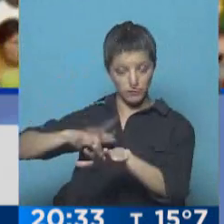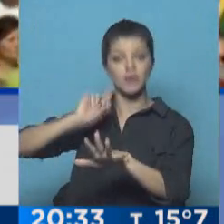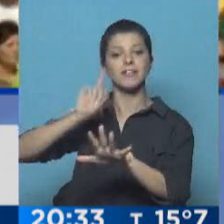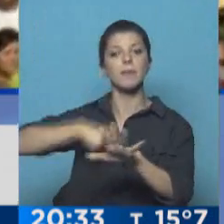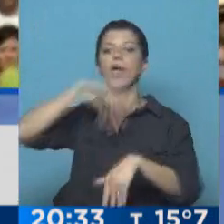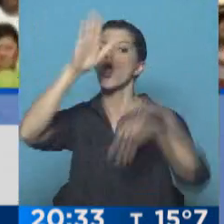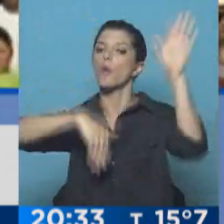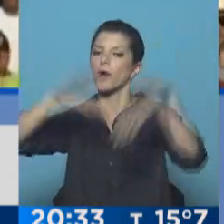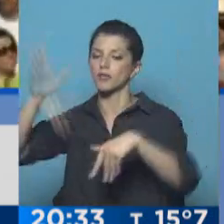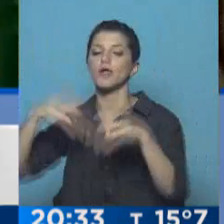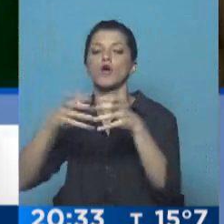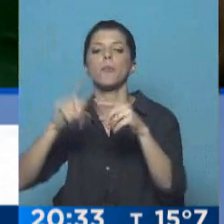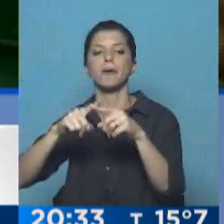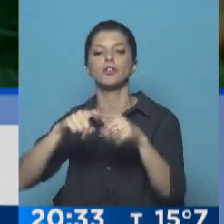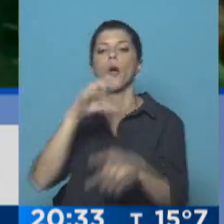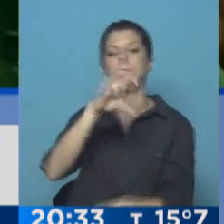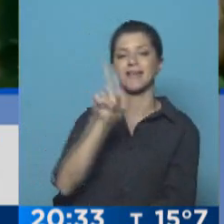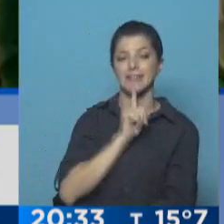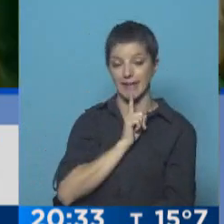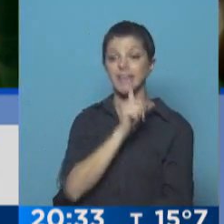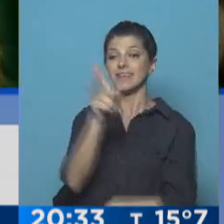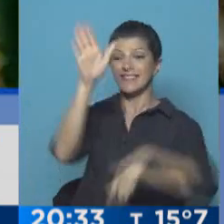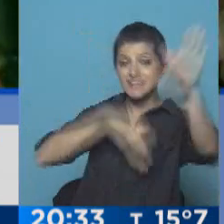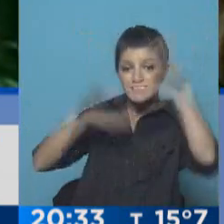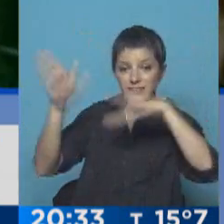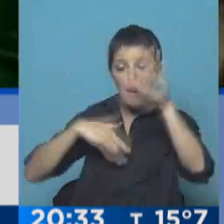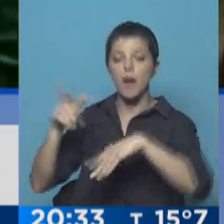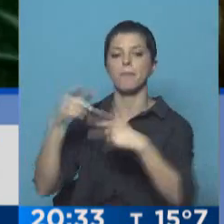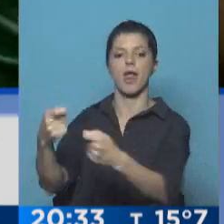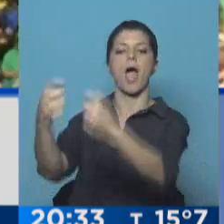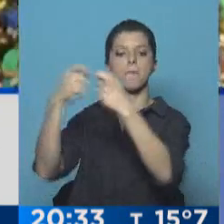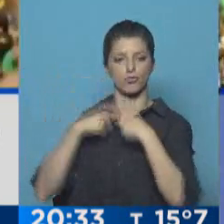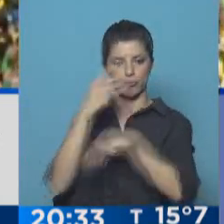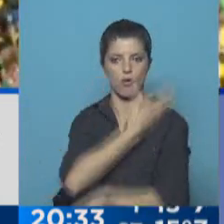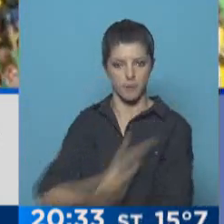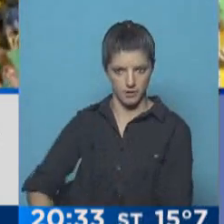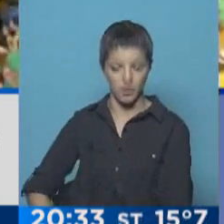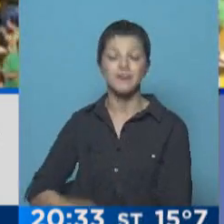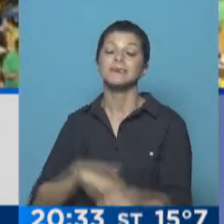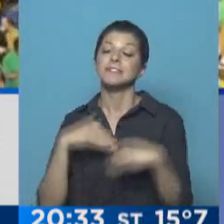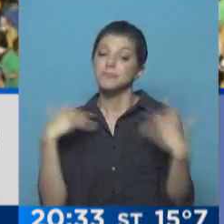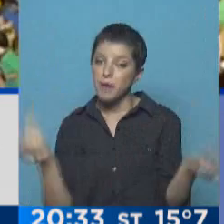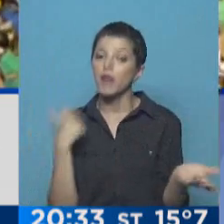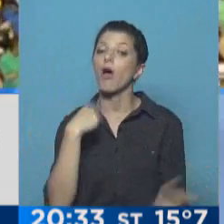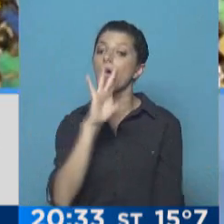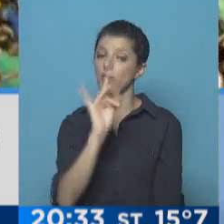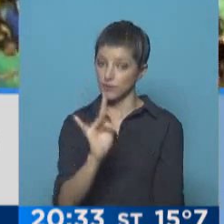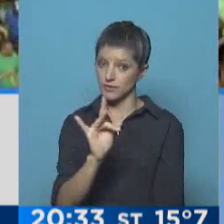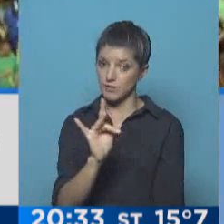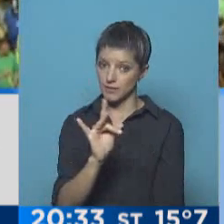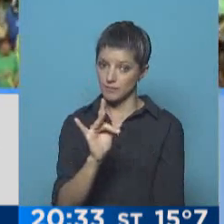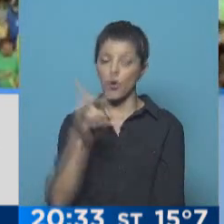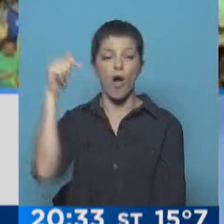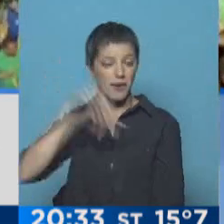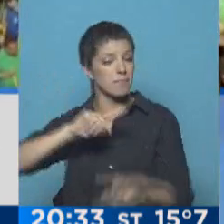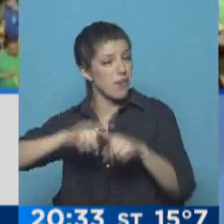convocatoria del Partido de los Trabajadores de Dilma Rousseff a su defensa. Pero claro, la tiene muy difícil cuando se están aplicando